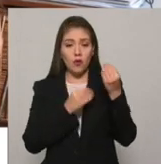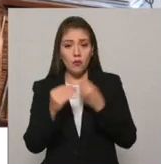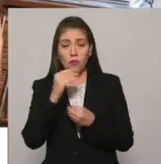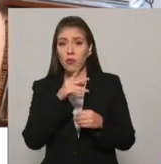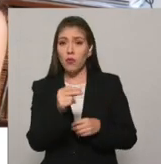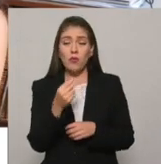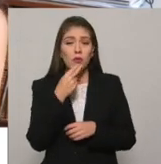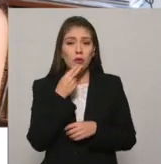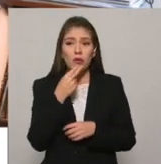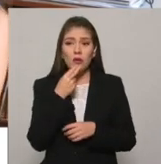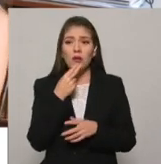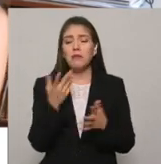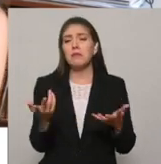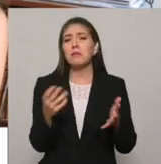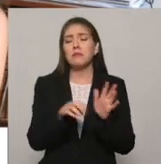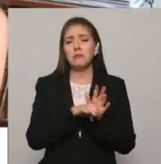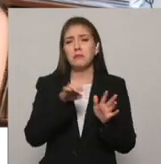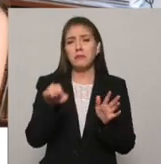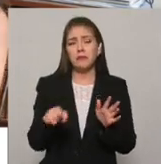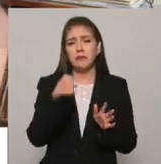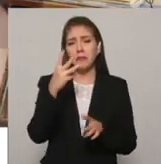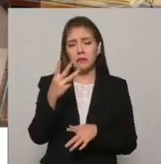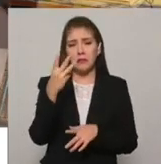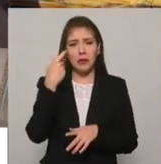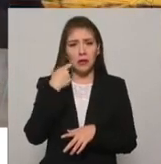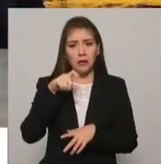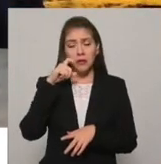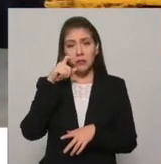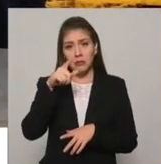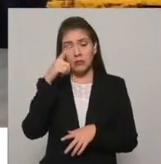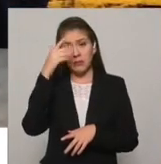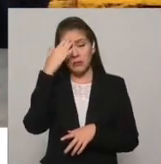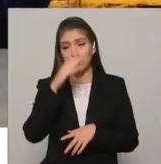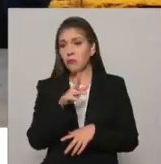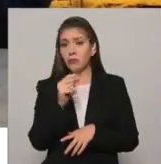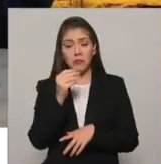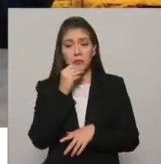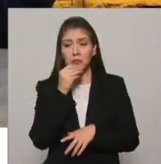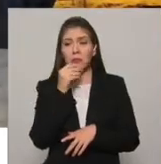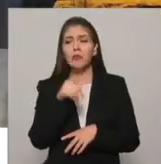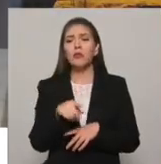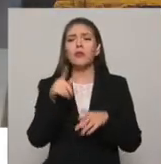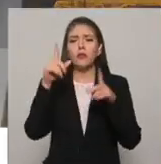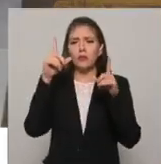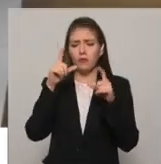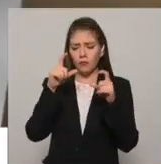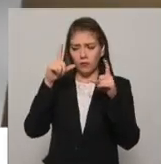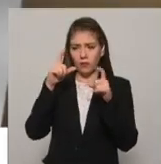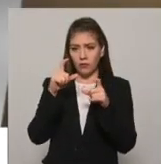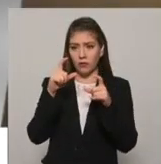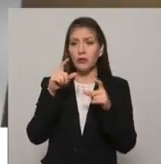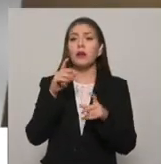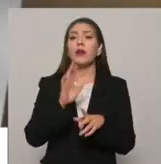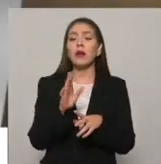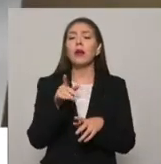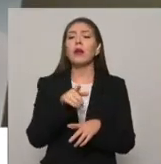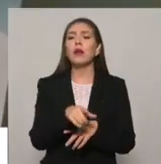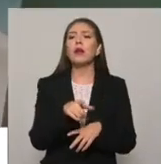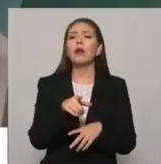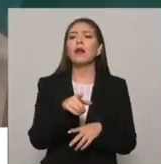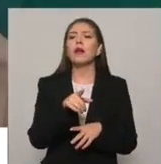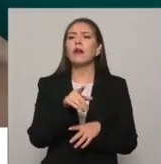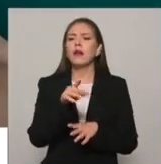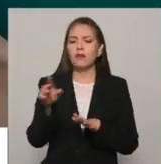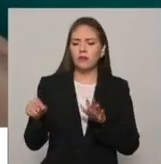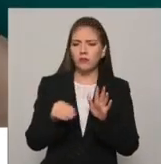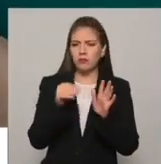como 3 jitomates que sabes que no te va a comerle, puedes sacar una foto y hacer que es